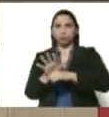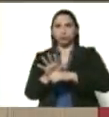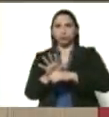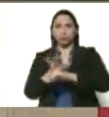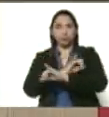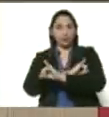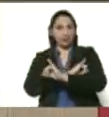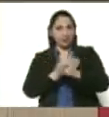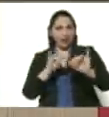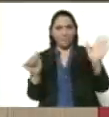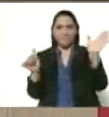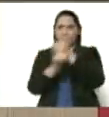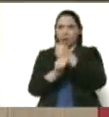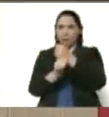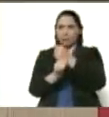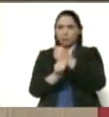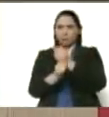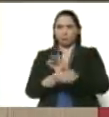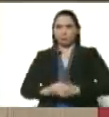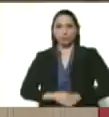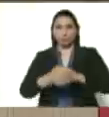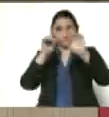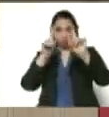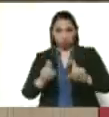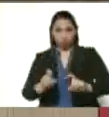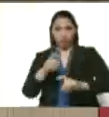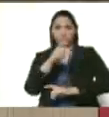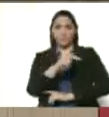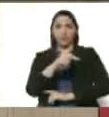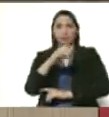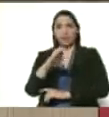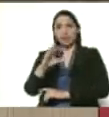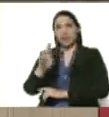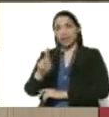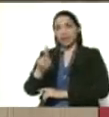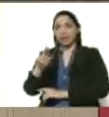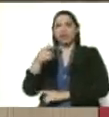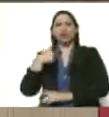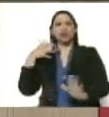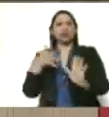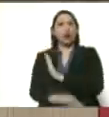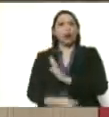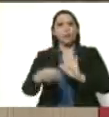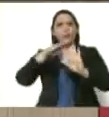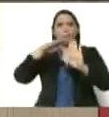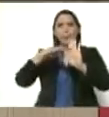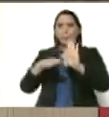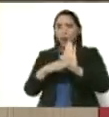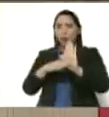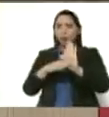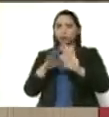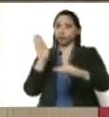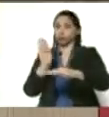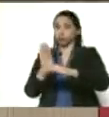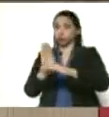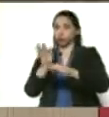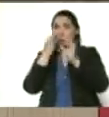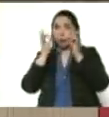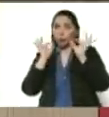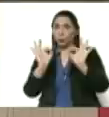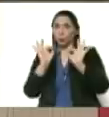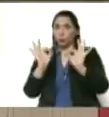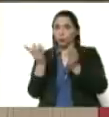debidamente detectados por la prueba PCR. Pero yo me refería al protocolo que cuidadosamente se